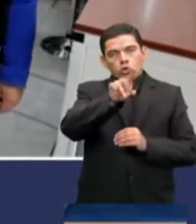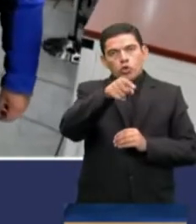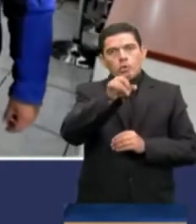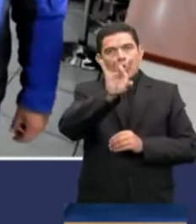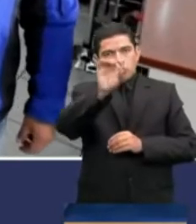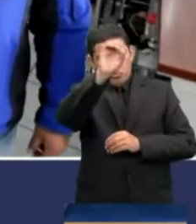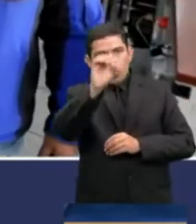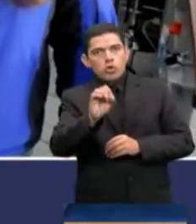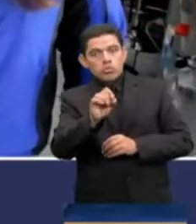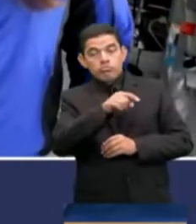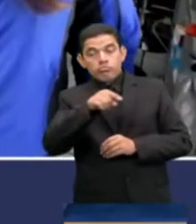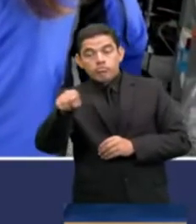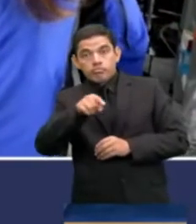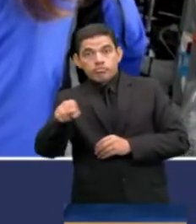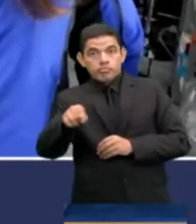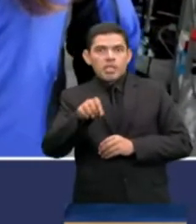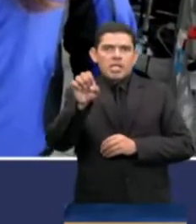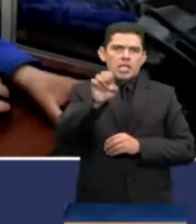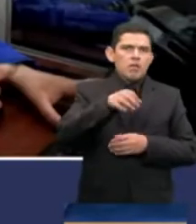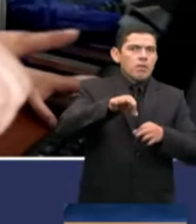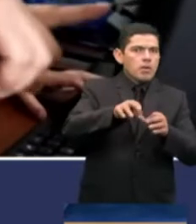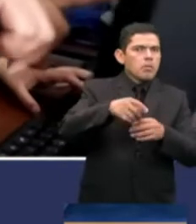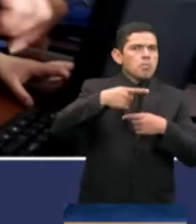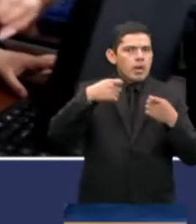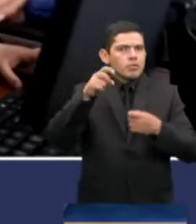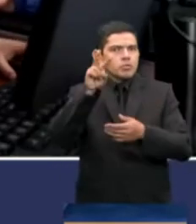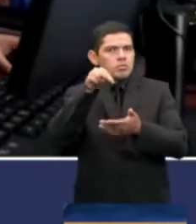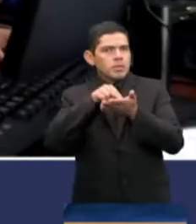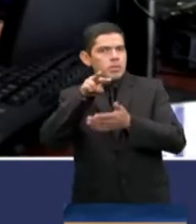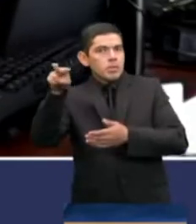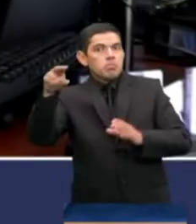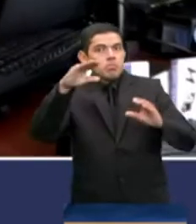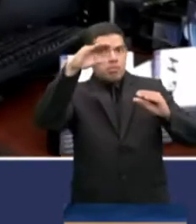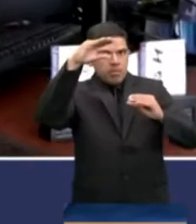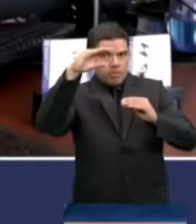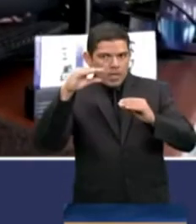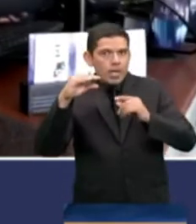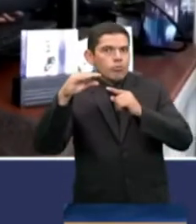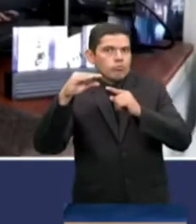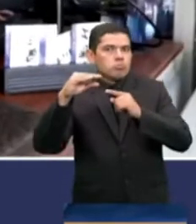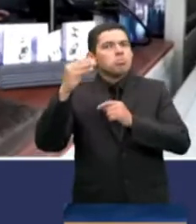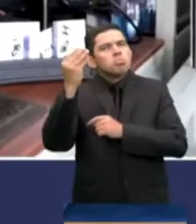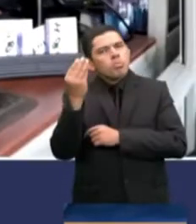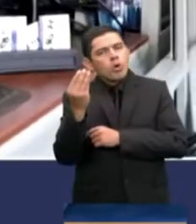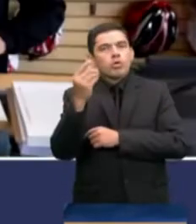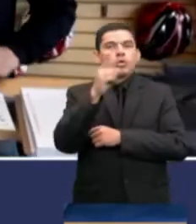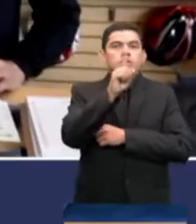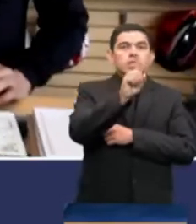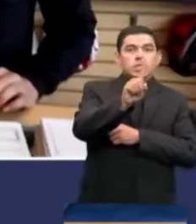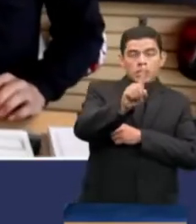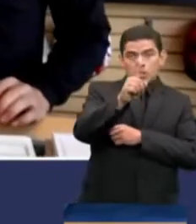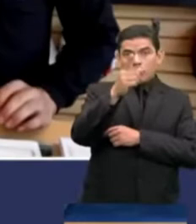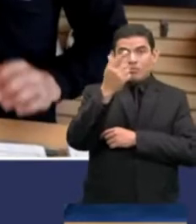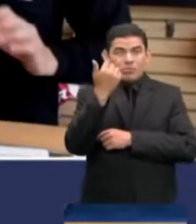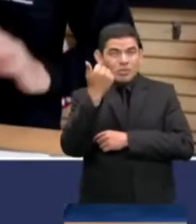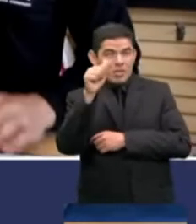8,8% al primer trimestre del 2022. Es decir, cerca de 110 mil